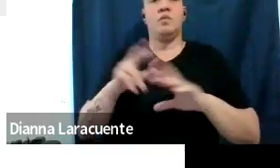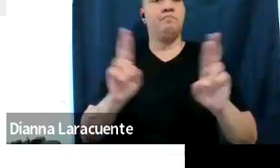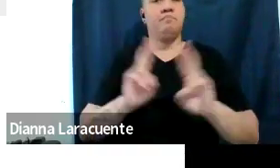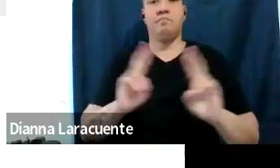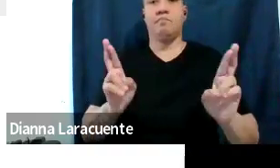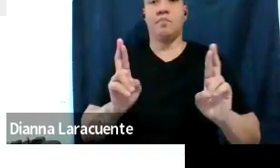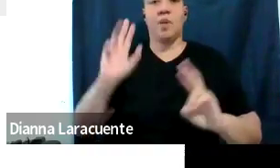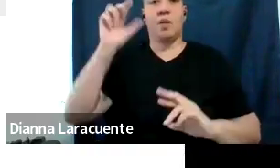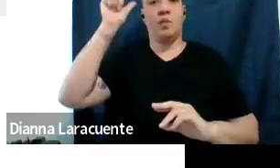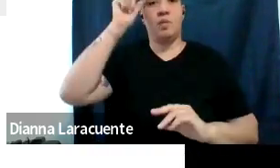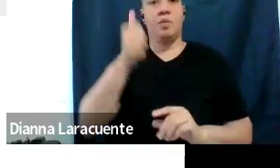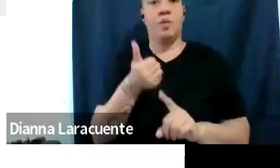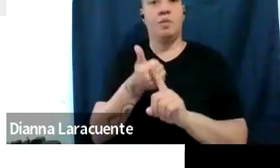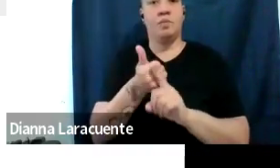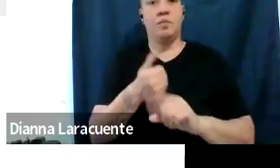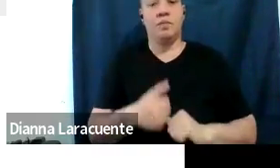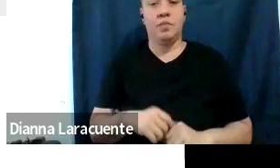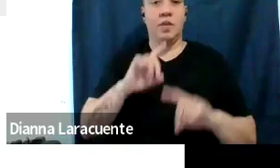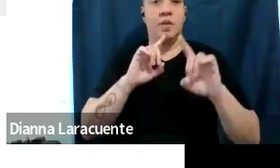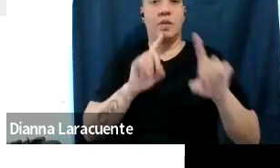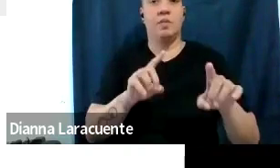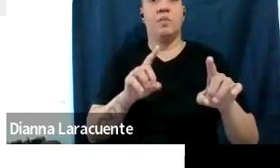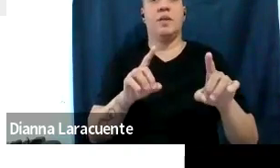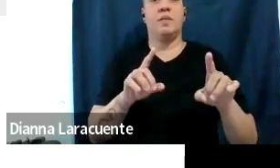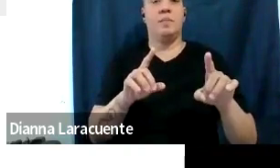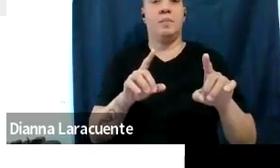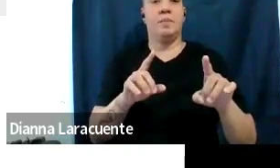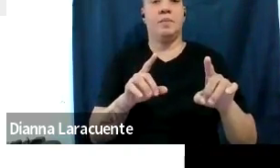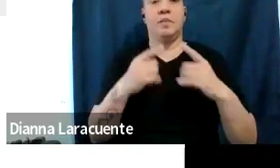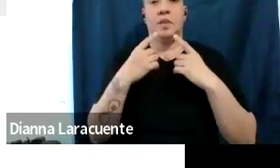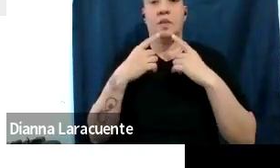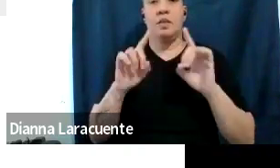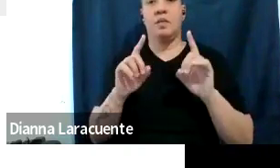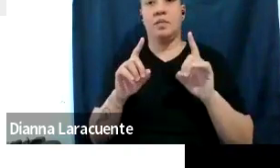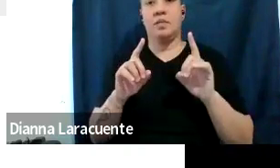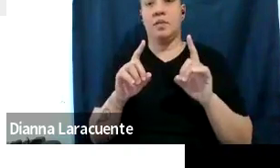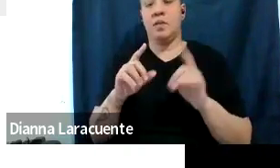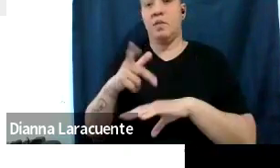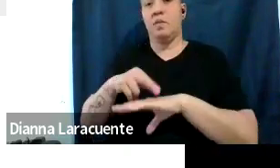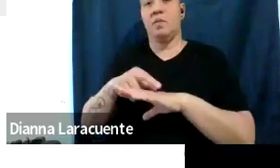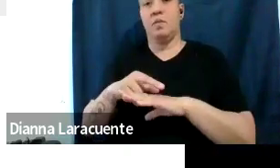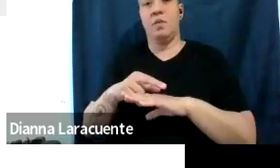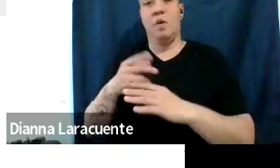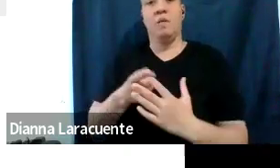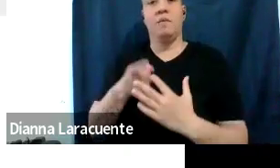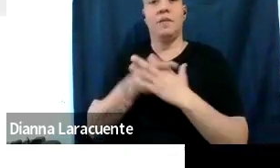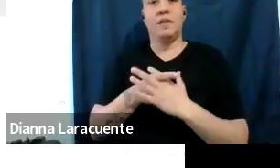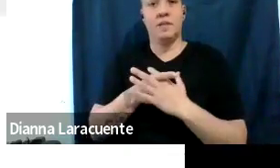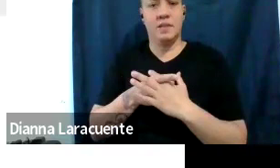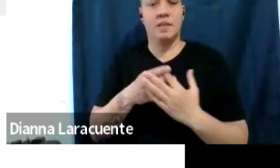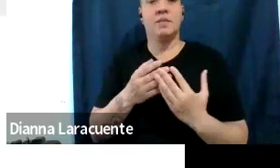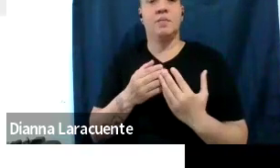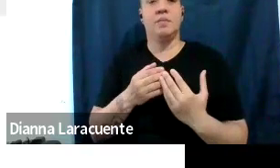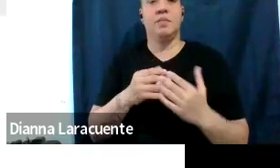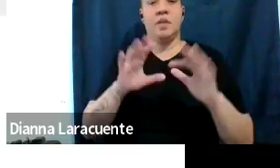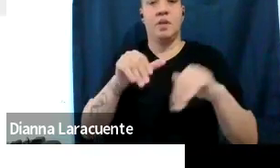preparado para el gobierno propio. Respondiendo a esas declaraciones que estima el pueblo de Puerto Rico ofensivas a su decoro,